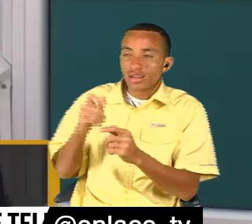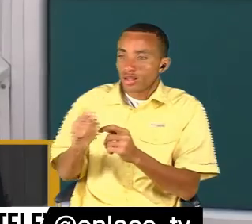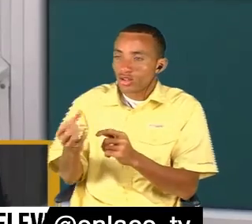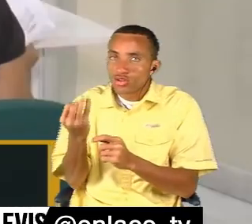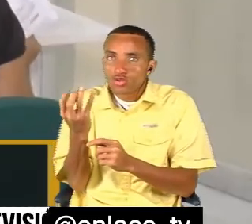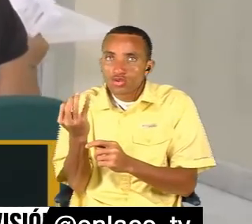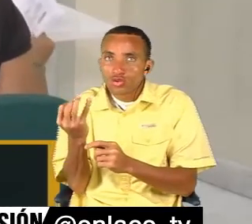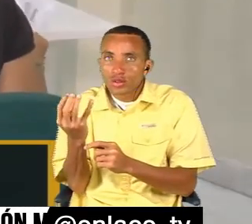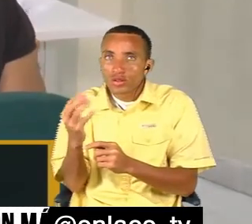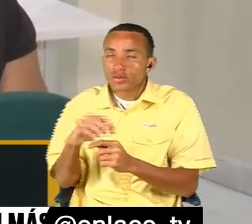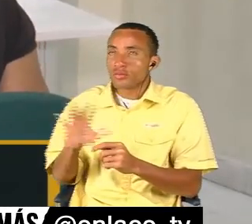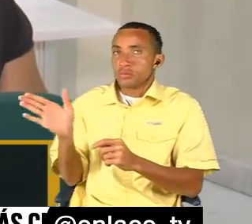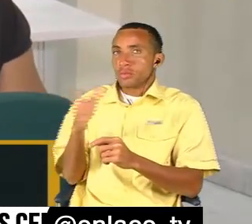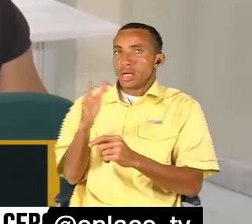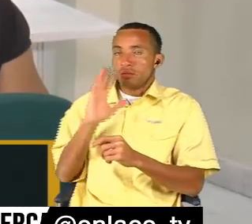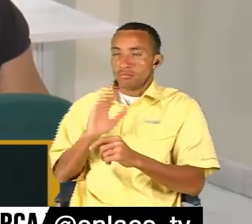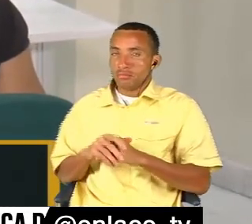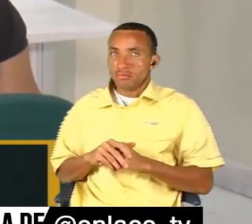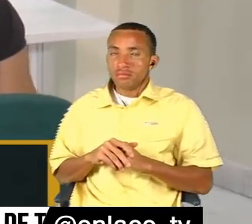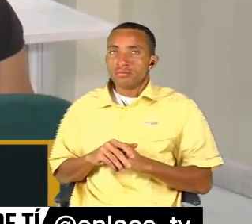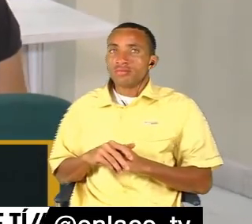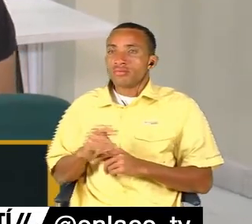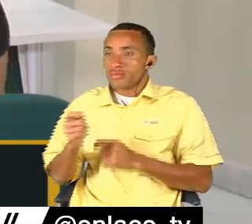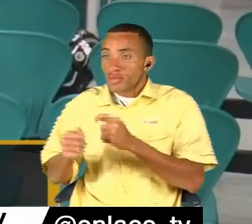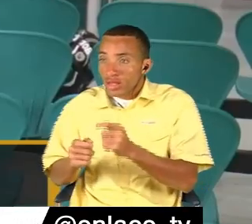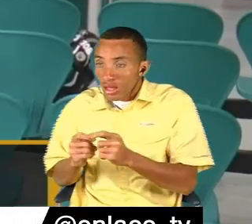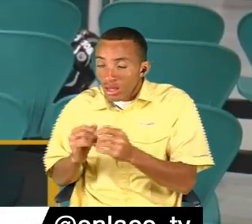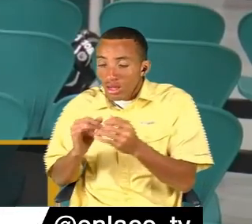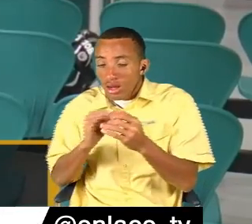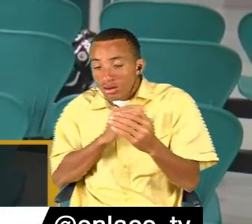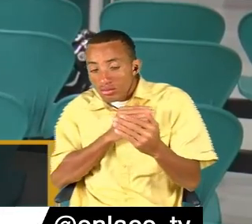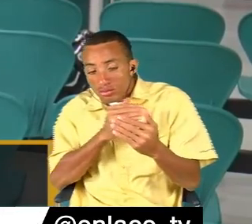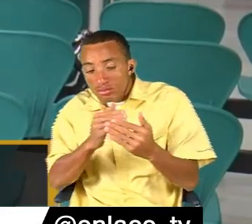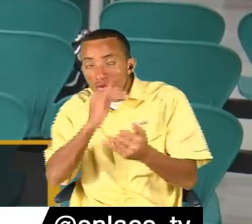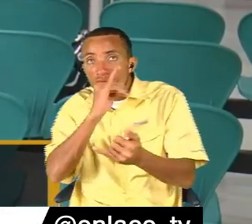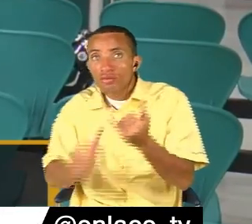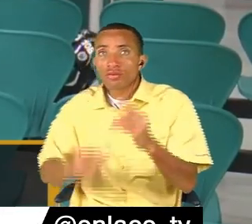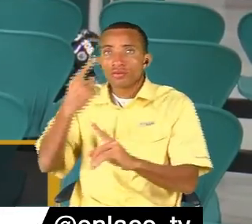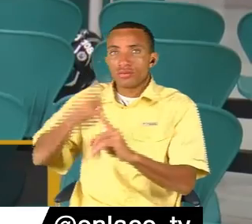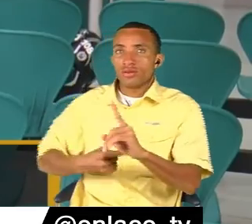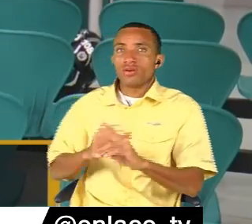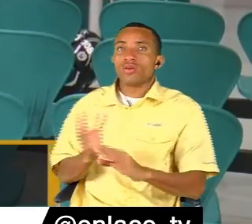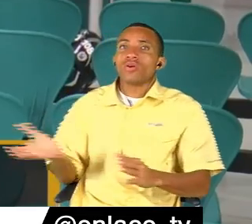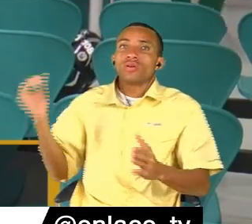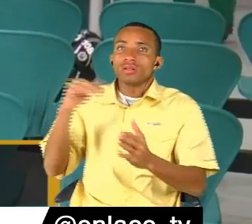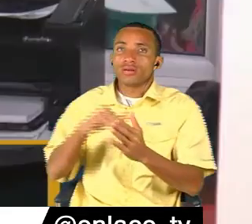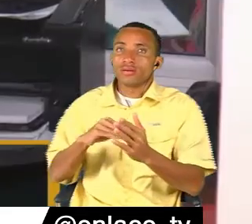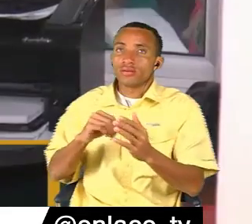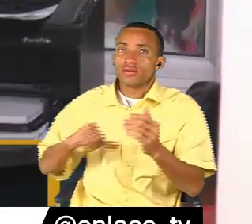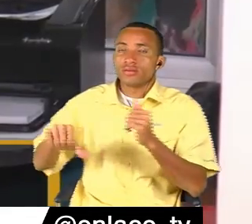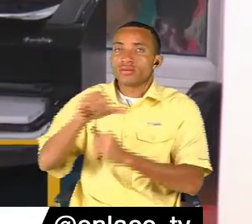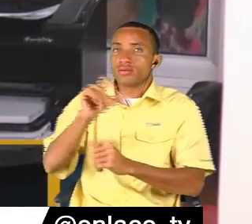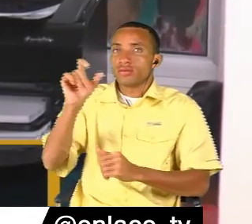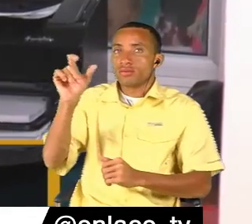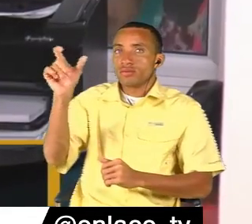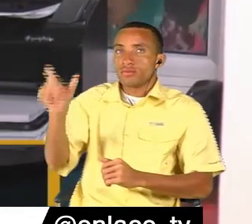priorizados. Ya finalizando este mes, más o menos llega otra persona